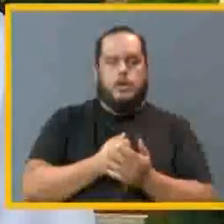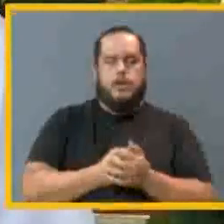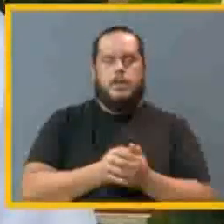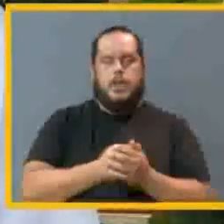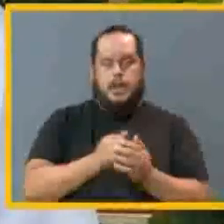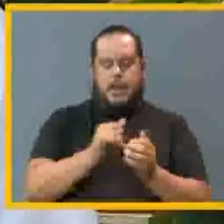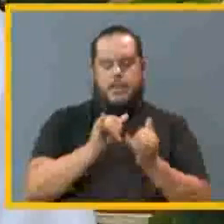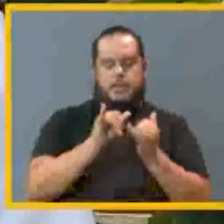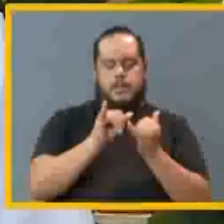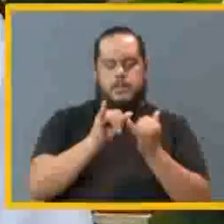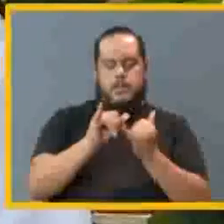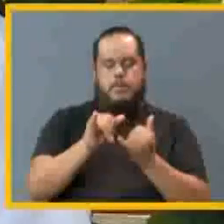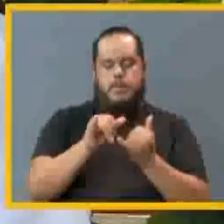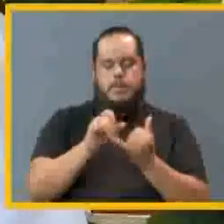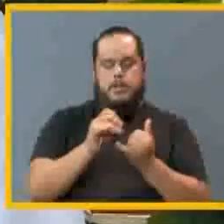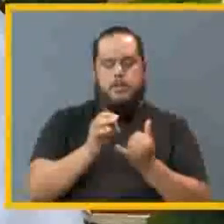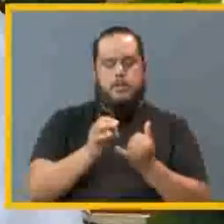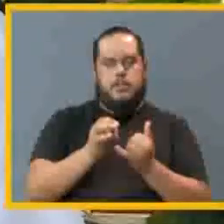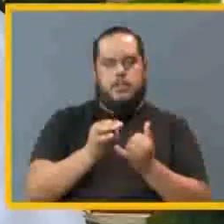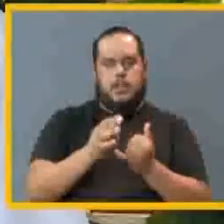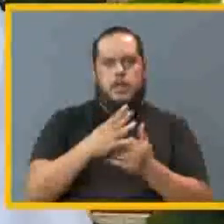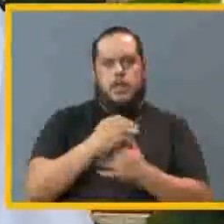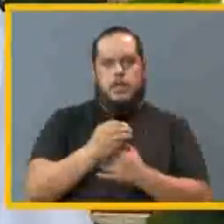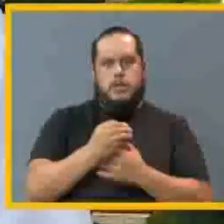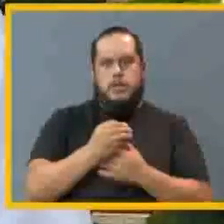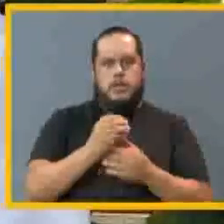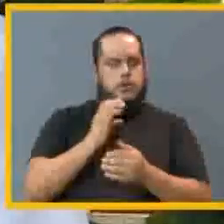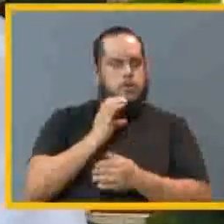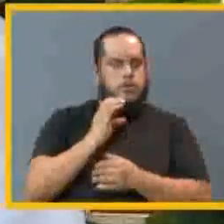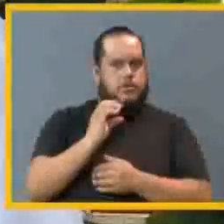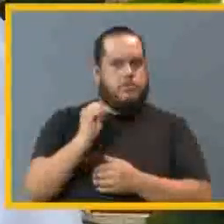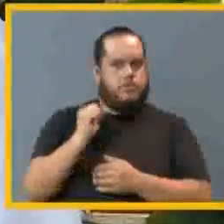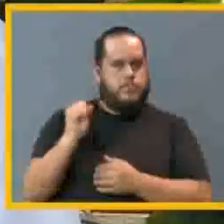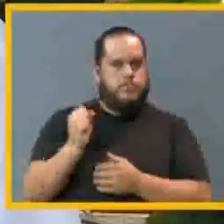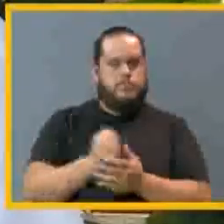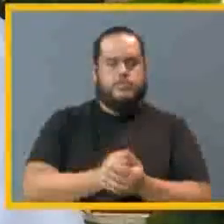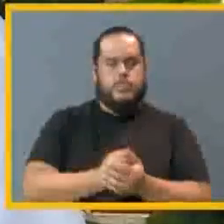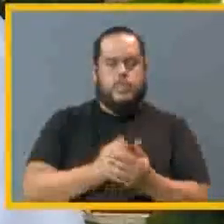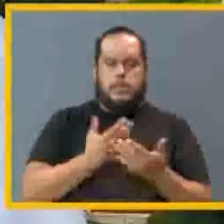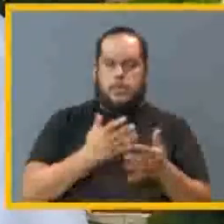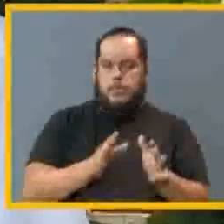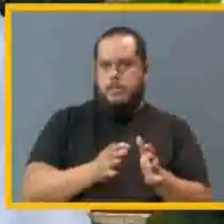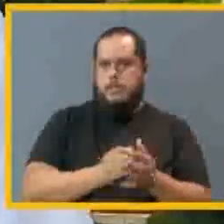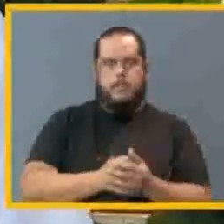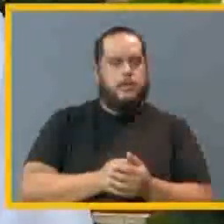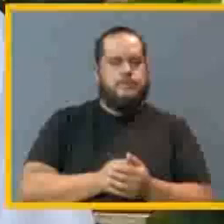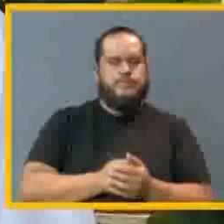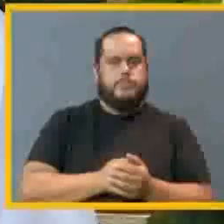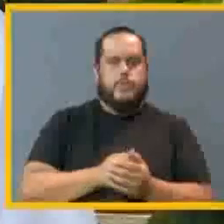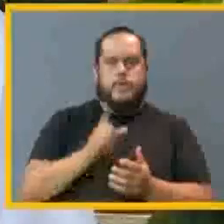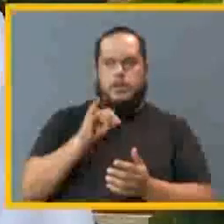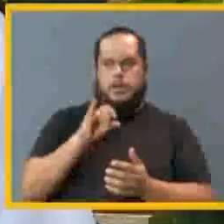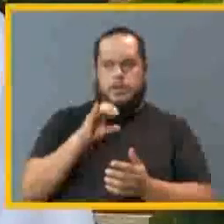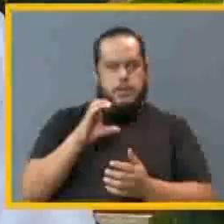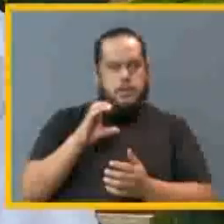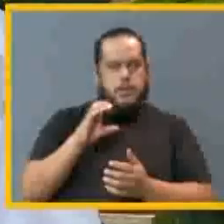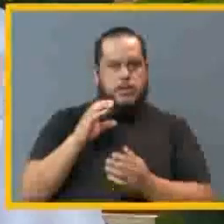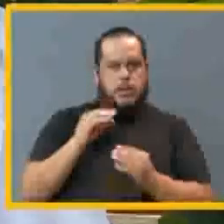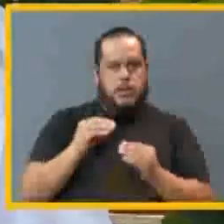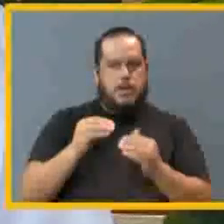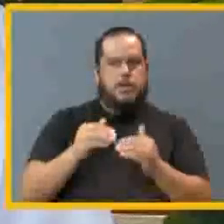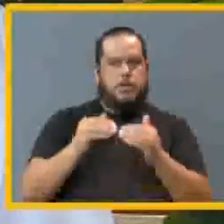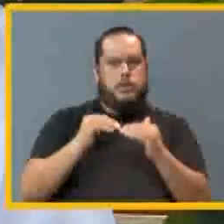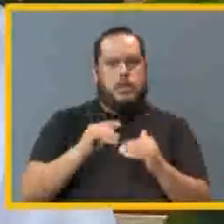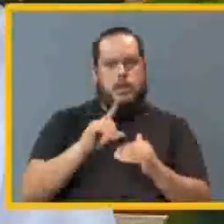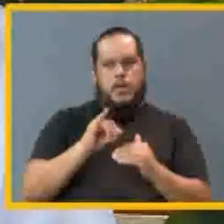las demandas y lo de la caja, lo de la seguridad social, ya licencias lo descendería a